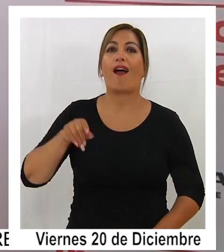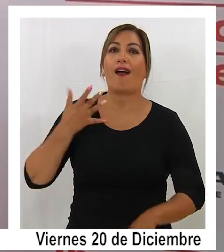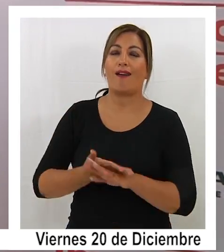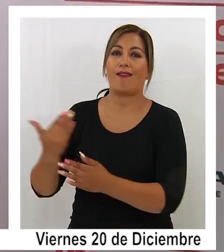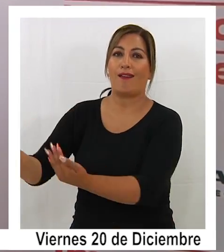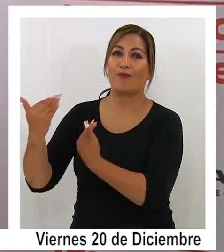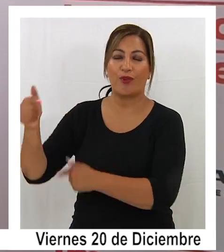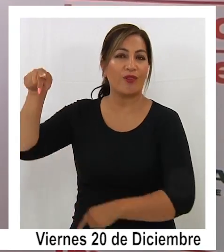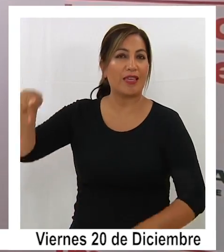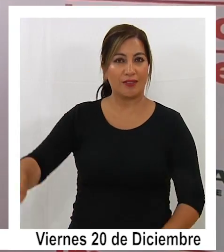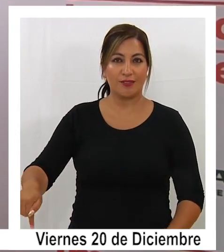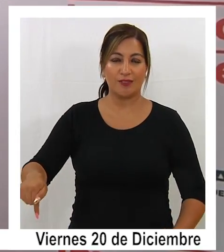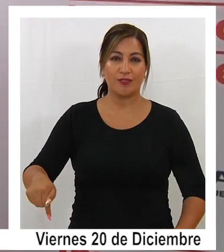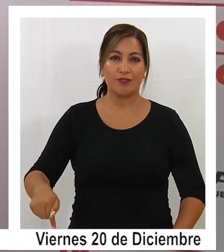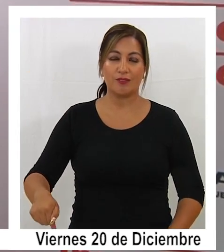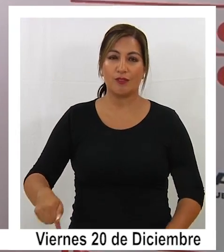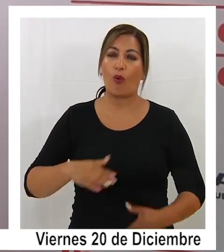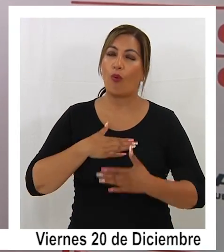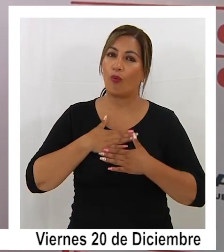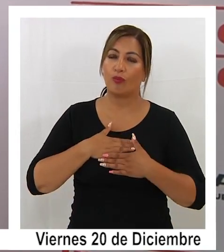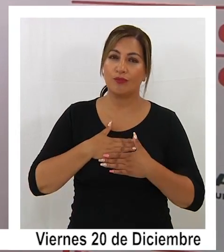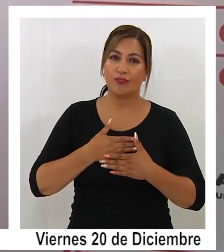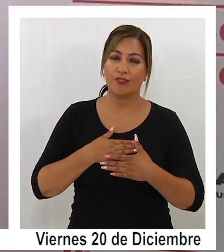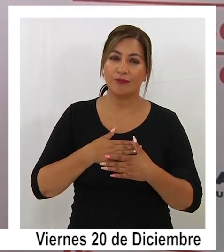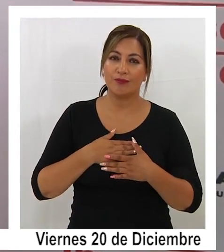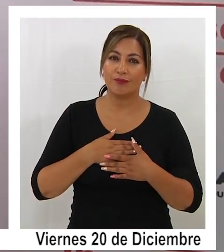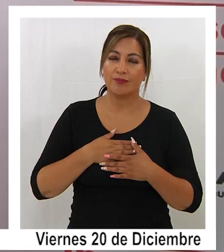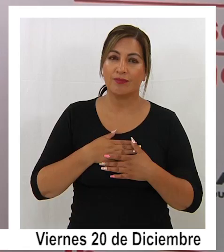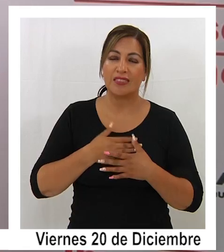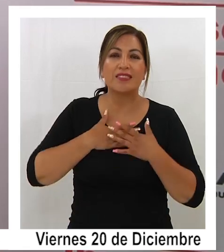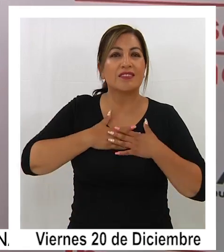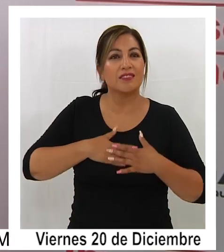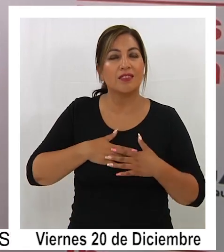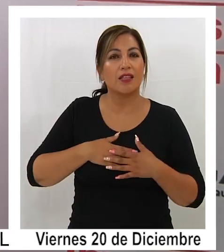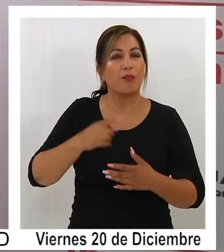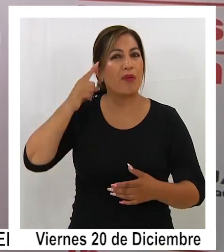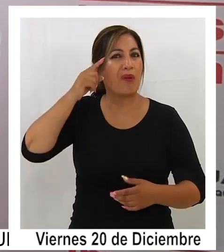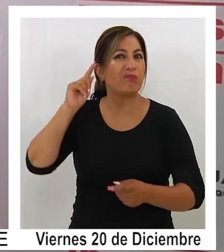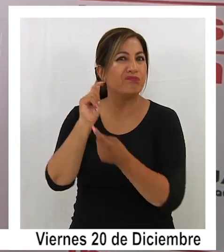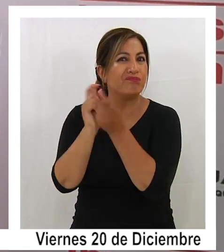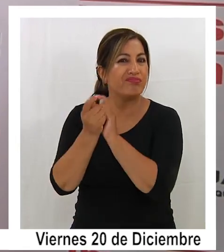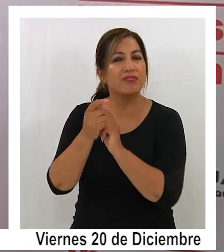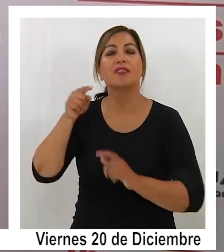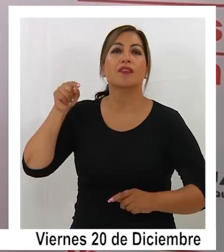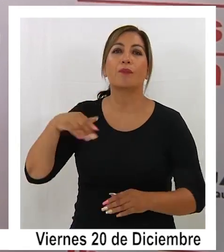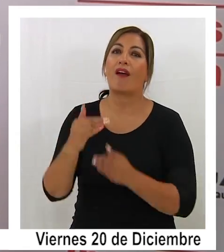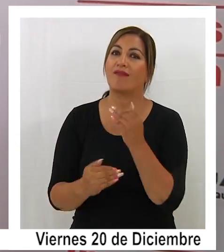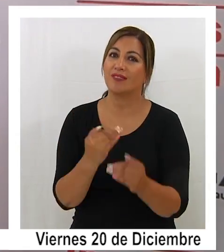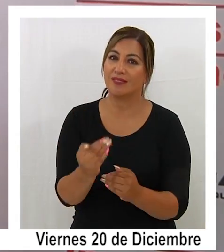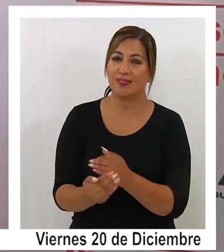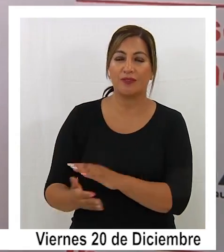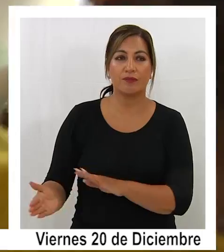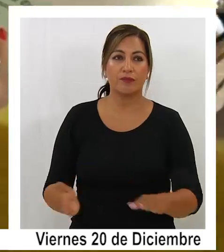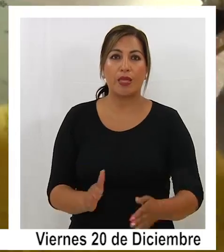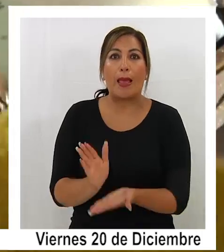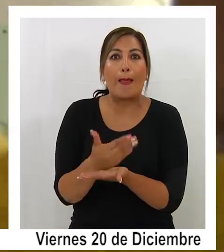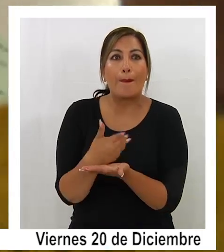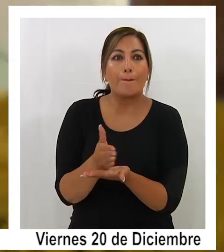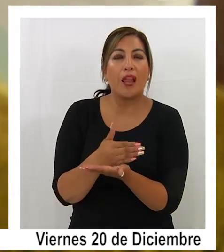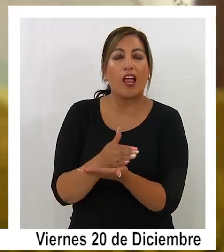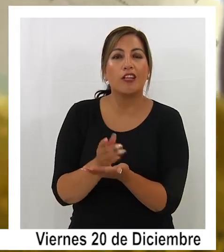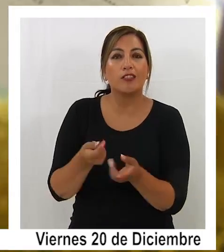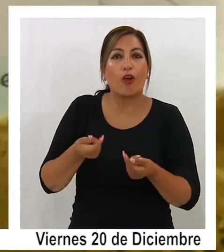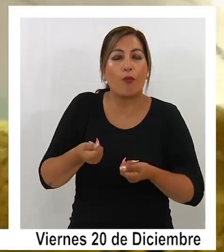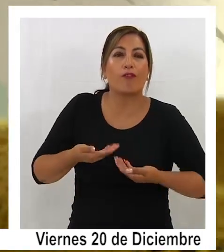solos, no estamos solos y eso es súper reconfortante a la hora de volver a reinventarse, o volver a salir adelante. El